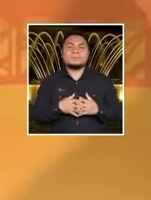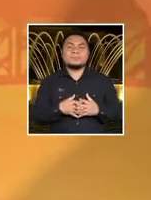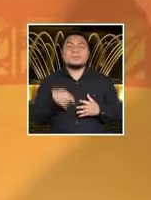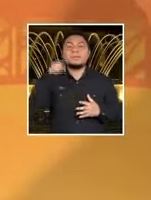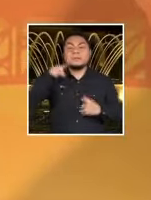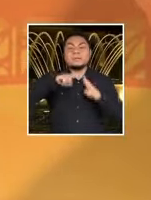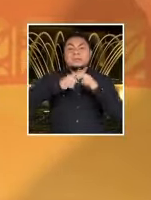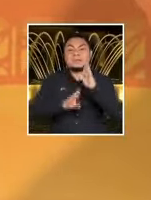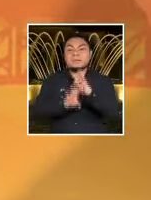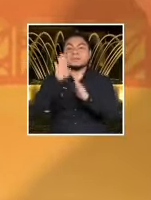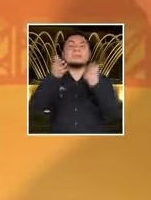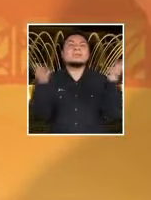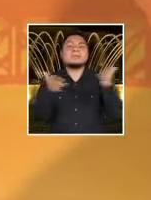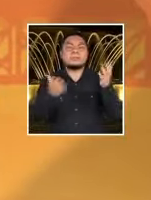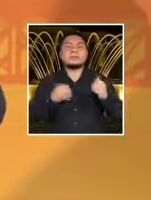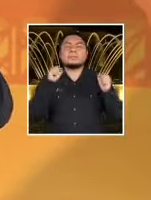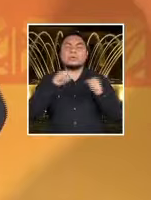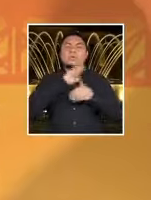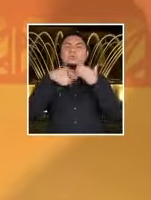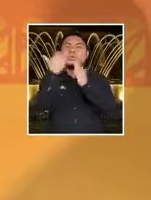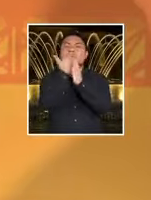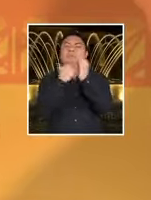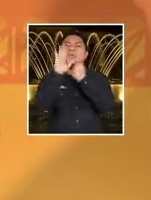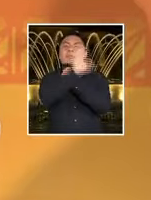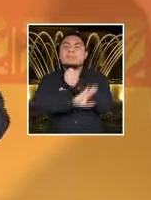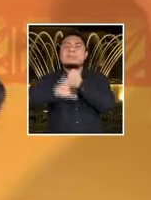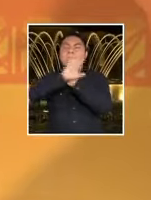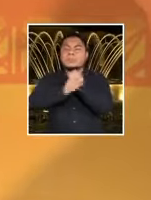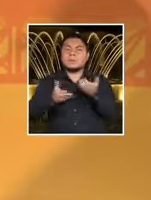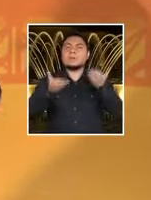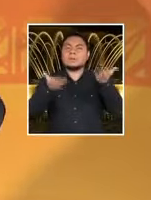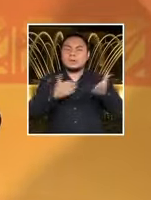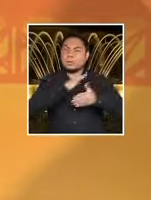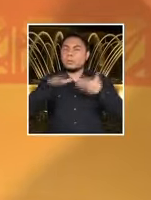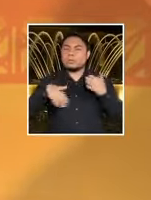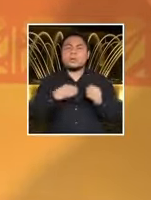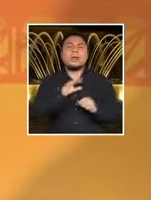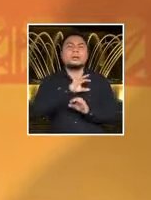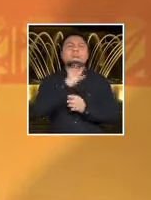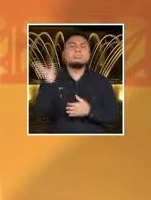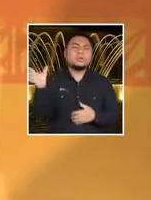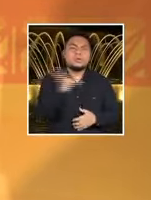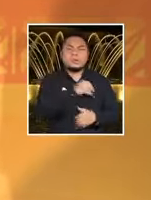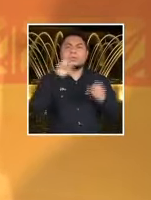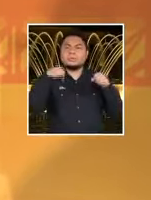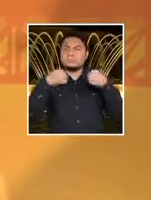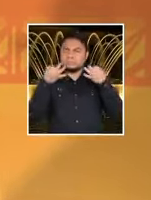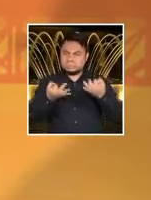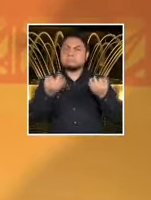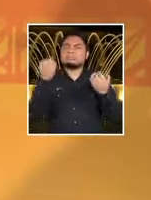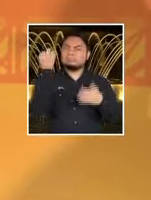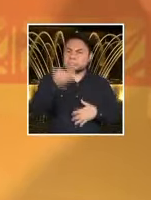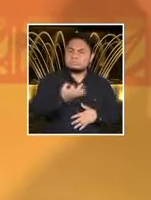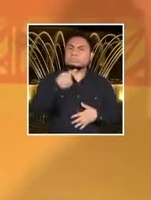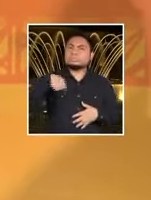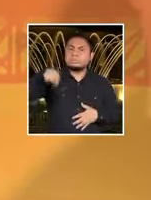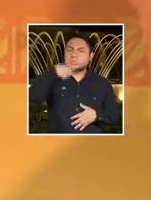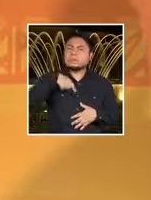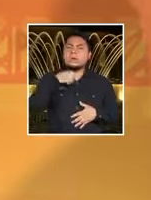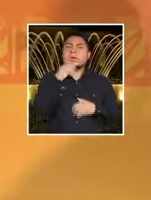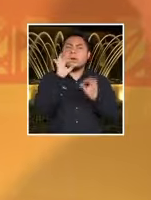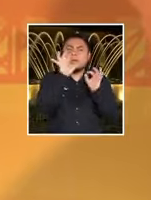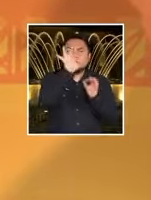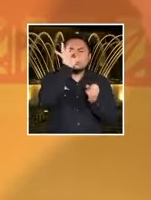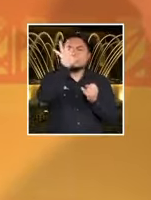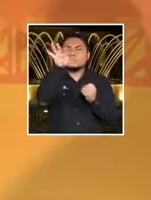la reactivación se da con medidas que vamos dando de manera general y también de manera selectiva.